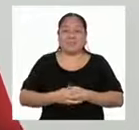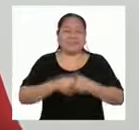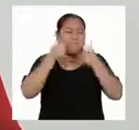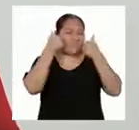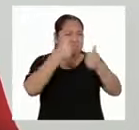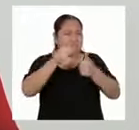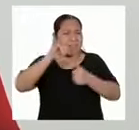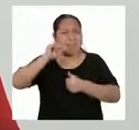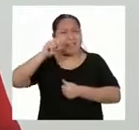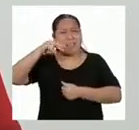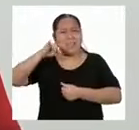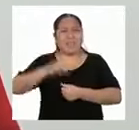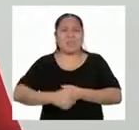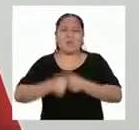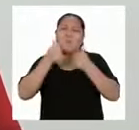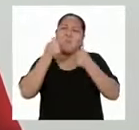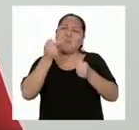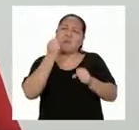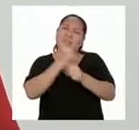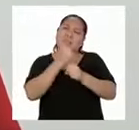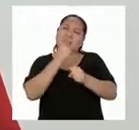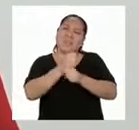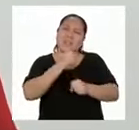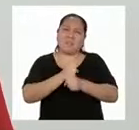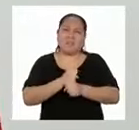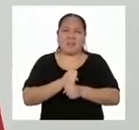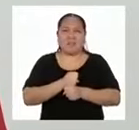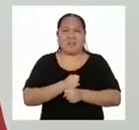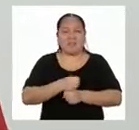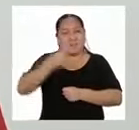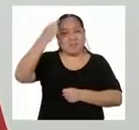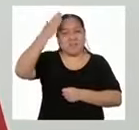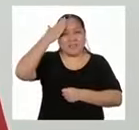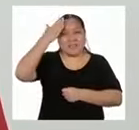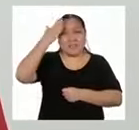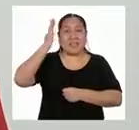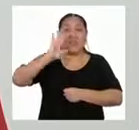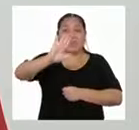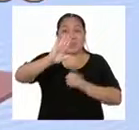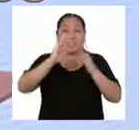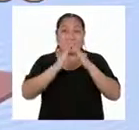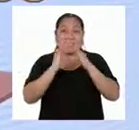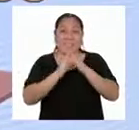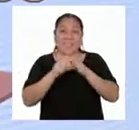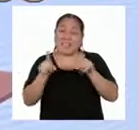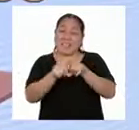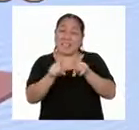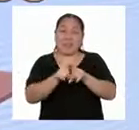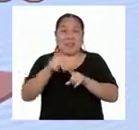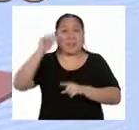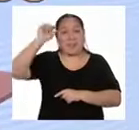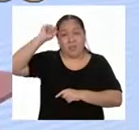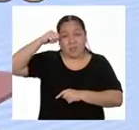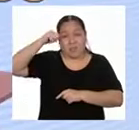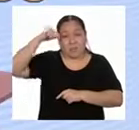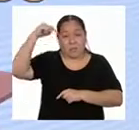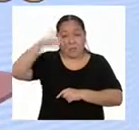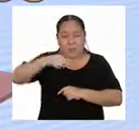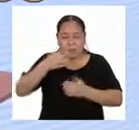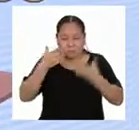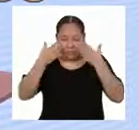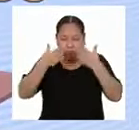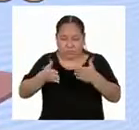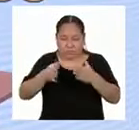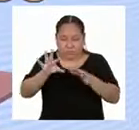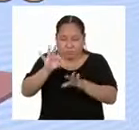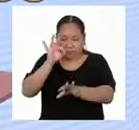hecho un muy buen trabajo y seguro ustedes en casa también. Recordemos que para la identificación